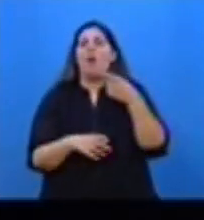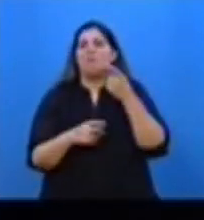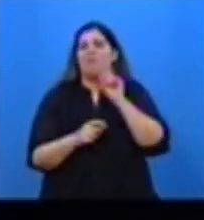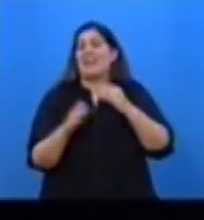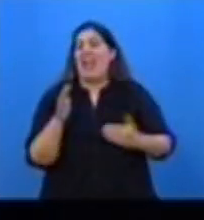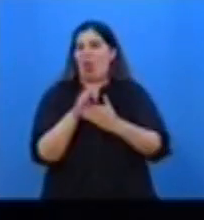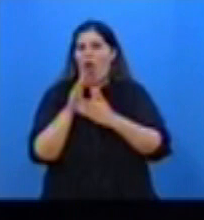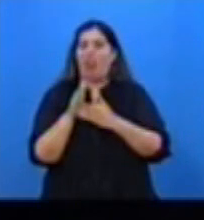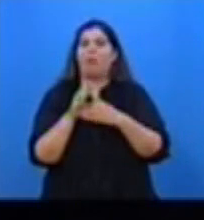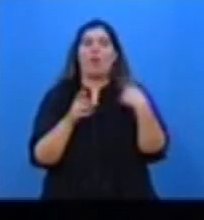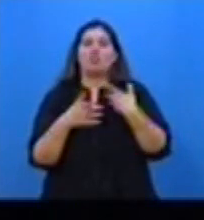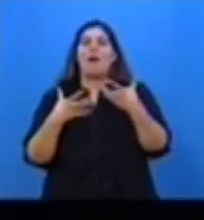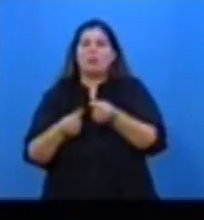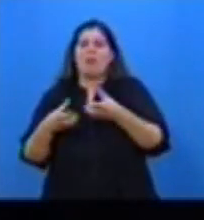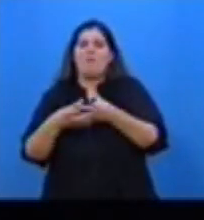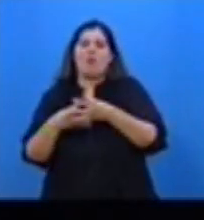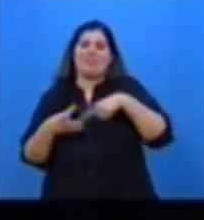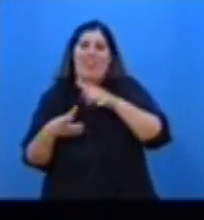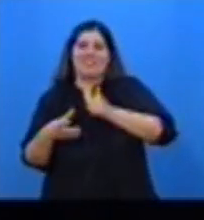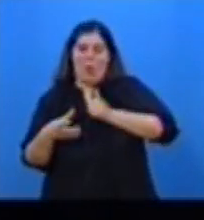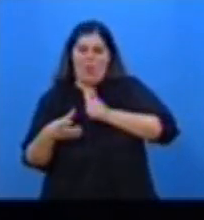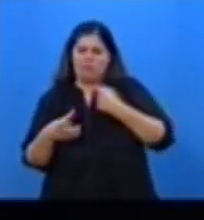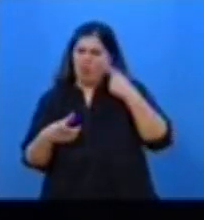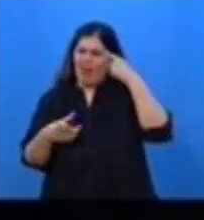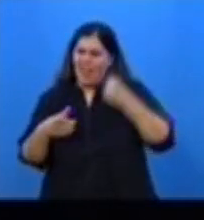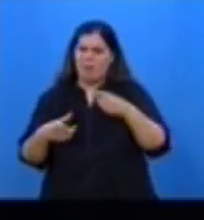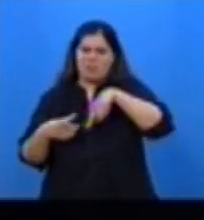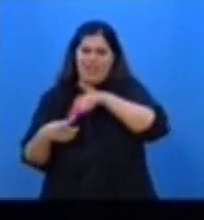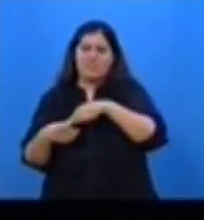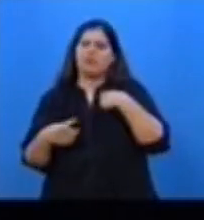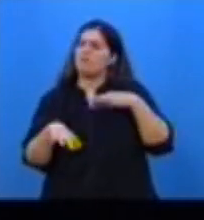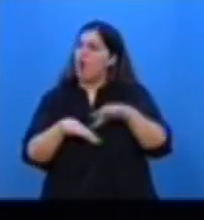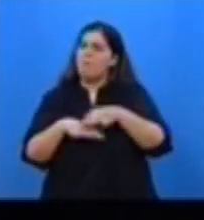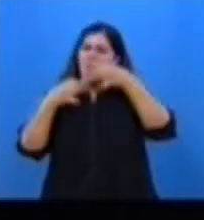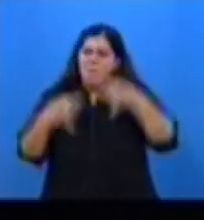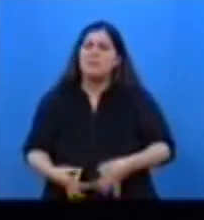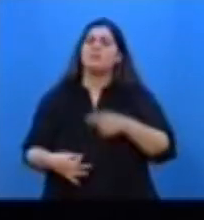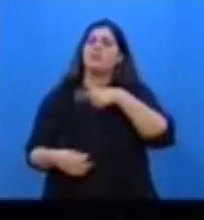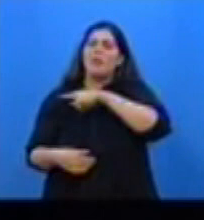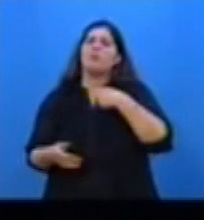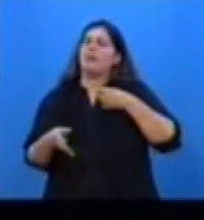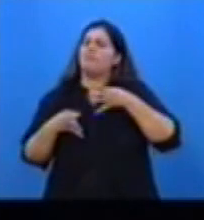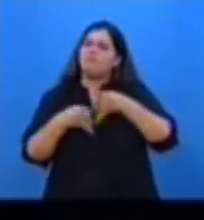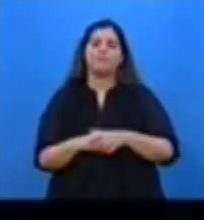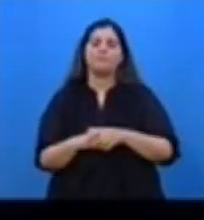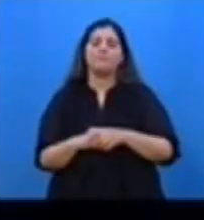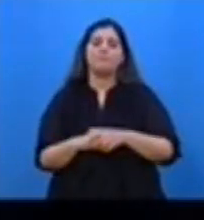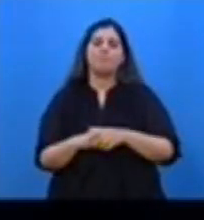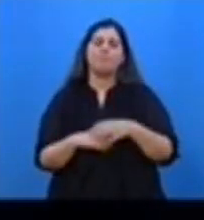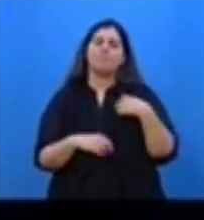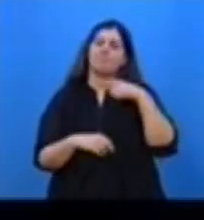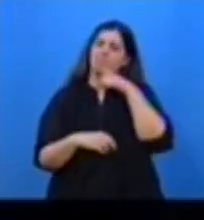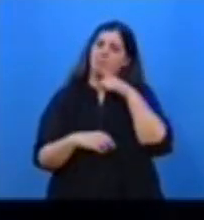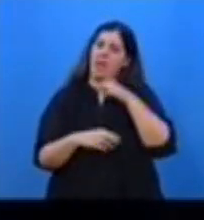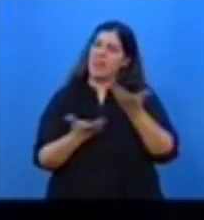a nuestra fuerza de seguridad creemos en ellas y ratifico nuestro compromiso para batalla sin cuartel al narcotráfico me parece